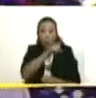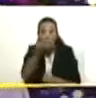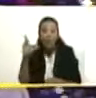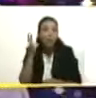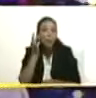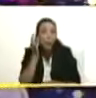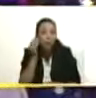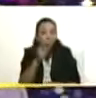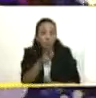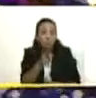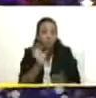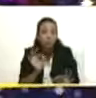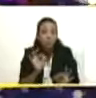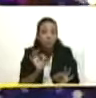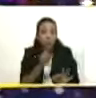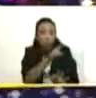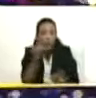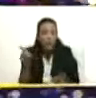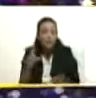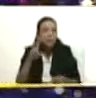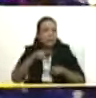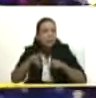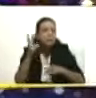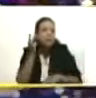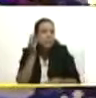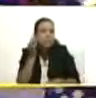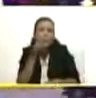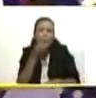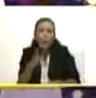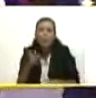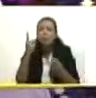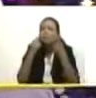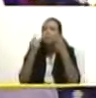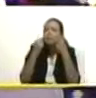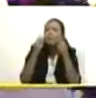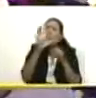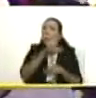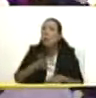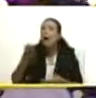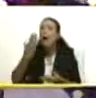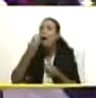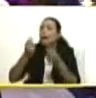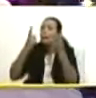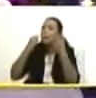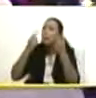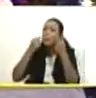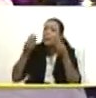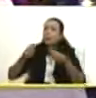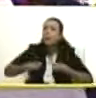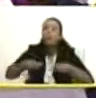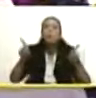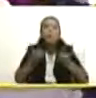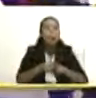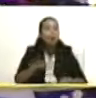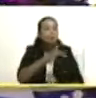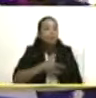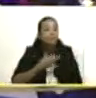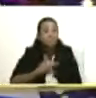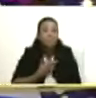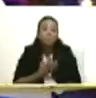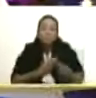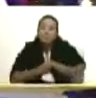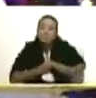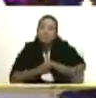mujeres. Así como esa niña bella, Wesley, lloró cuando vio el mapa completo de Venezuela, así debe sentir nuestro